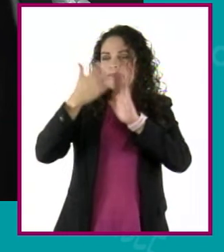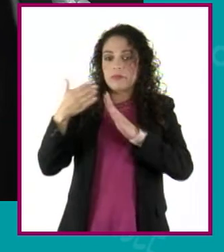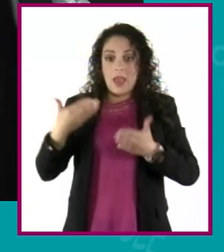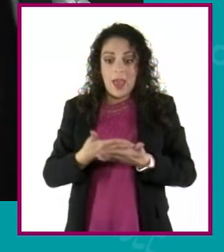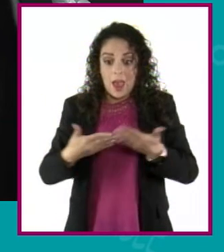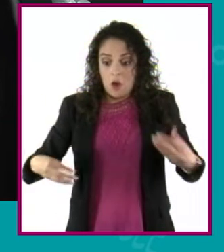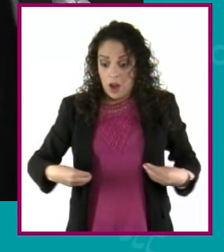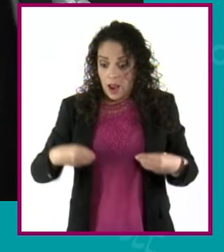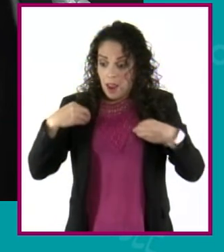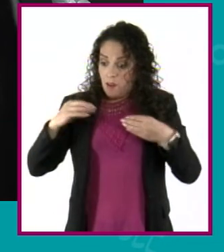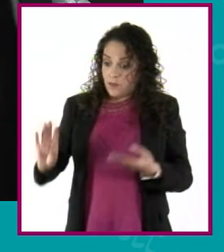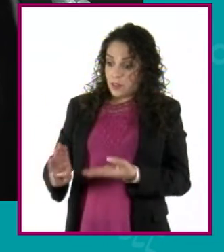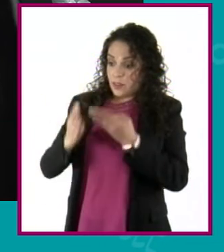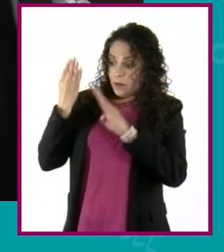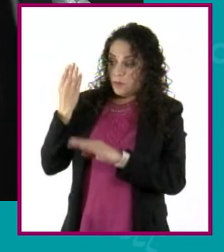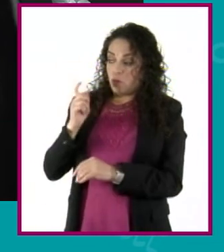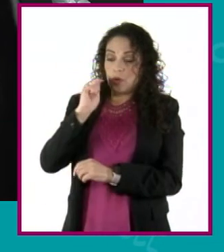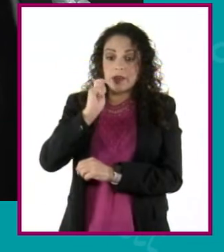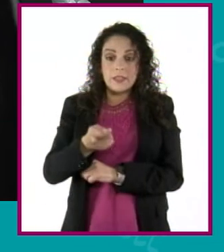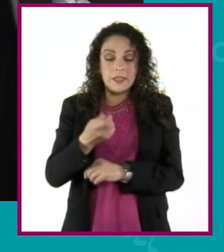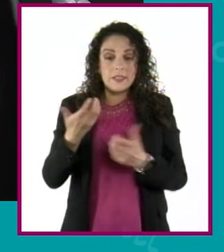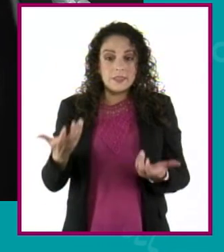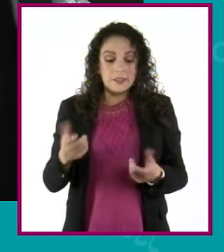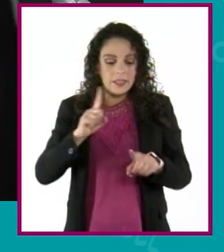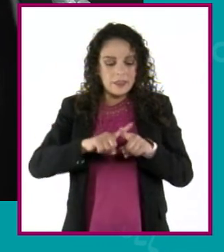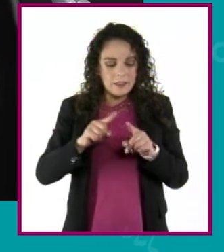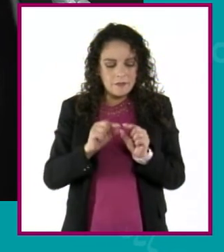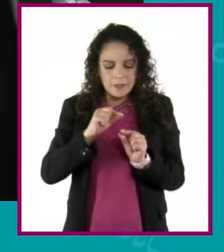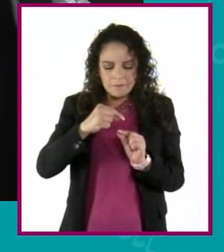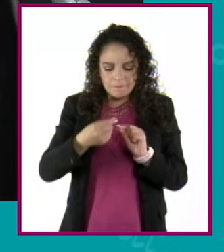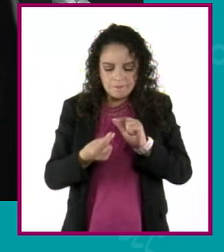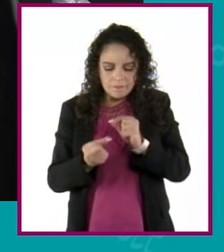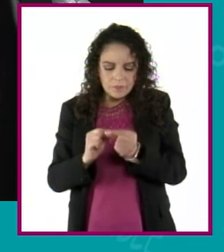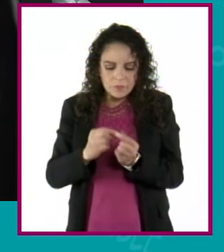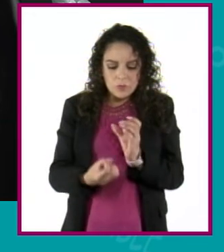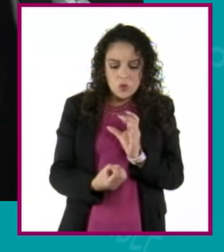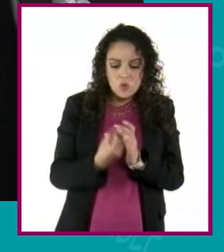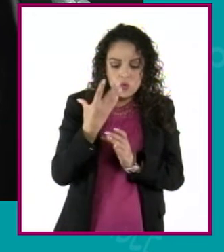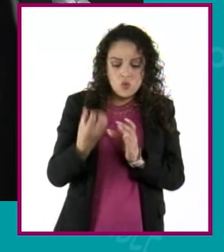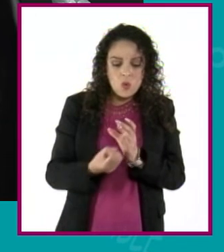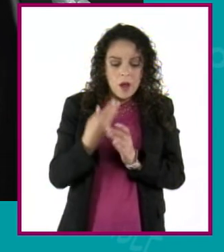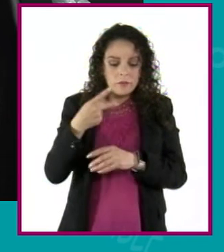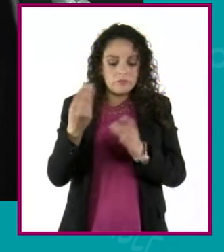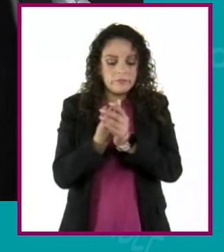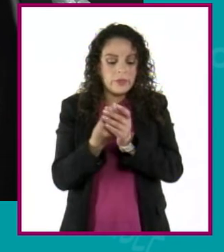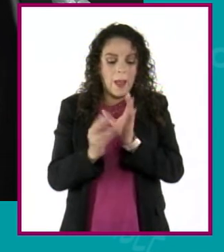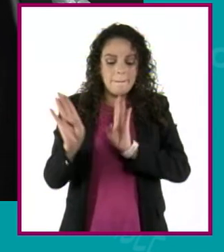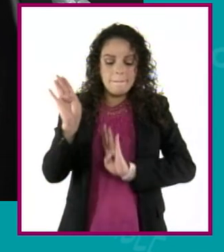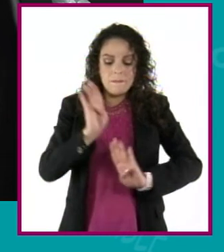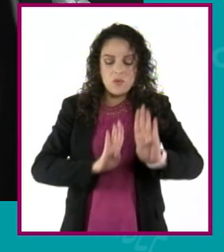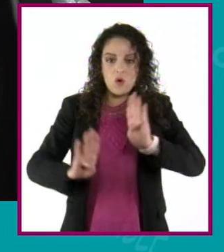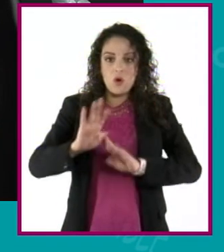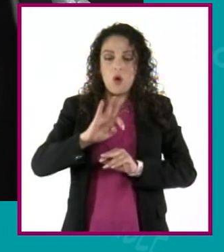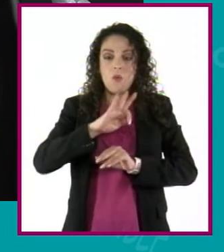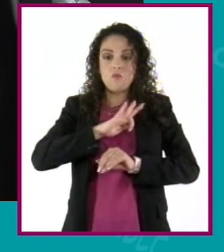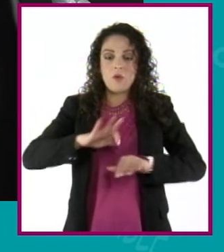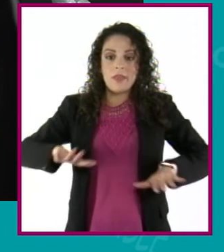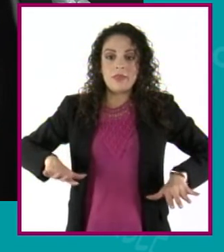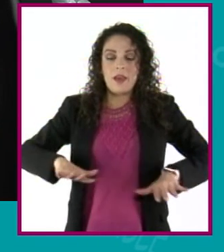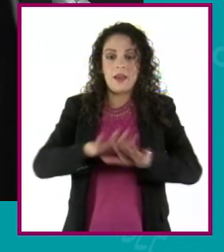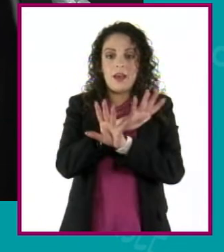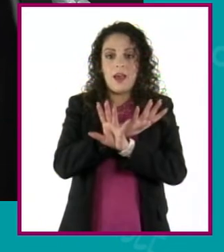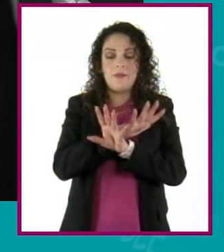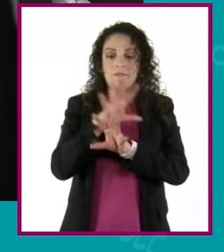donde los microorganismos, donde nuevas estructuras biológicas puedan reemplazar esos